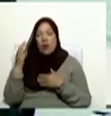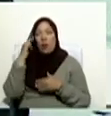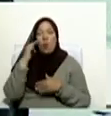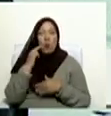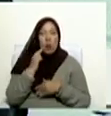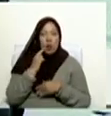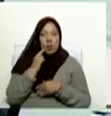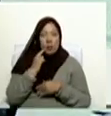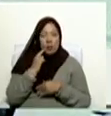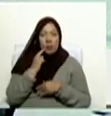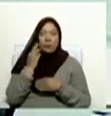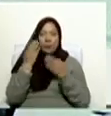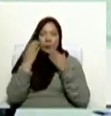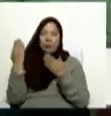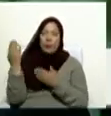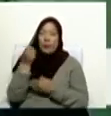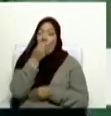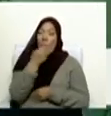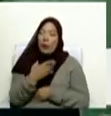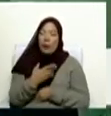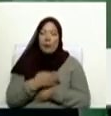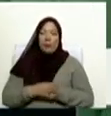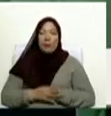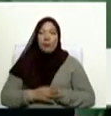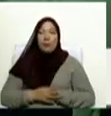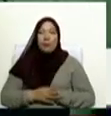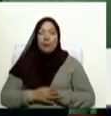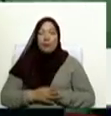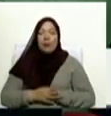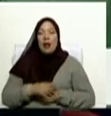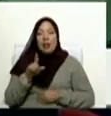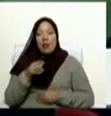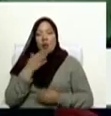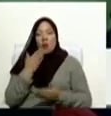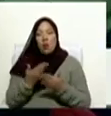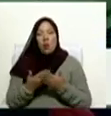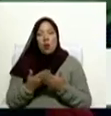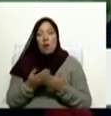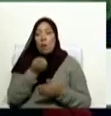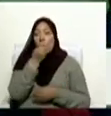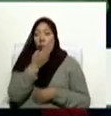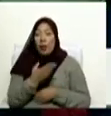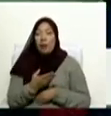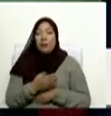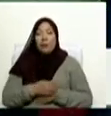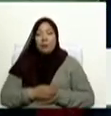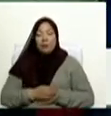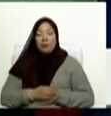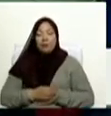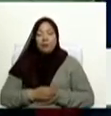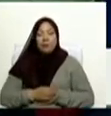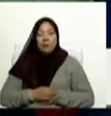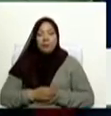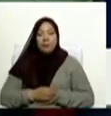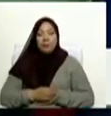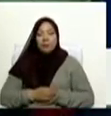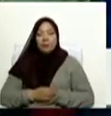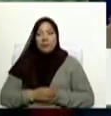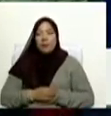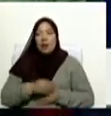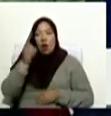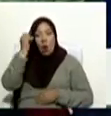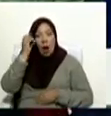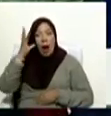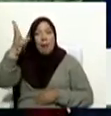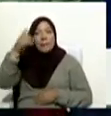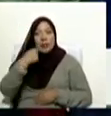estudios Simón Bolívar quiero agradecerlo porque con una capacidad para